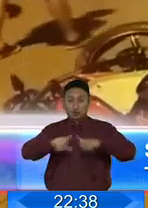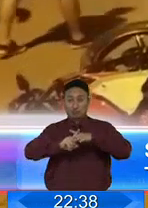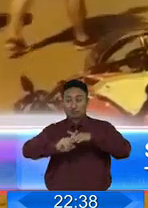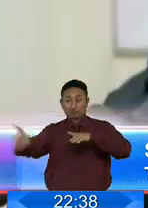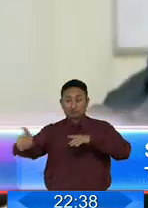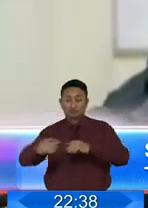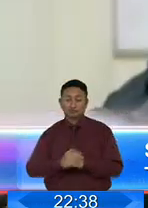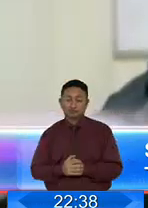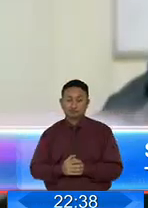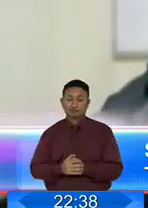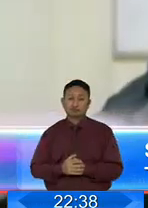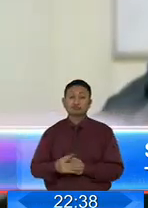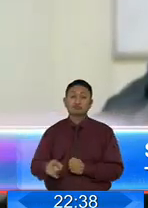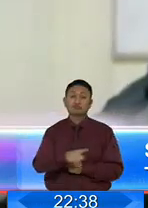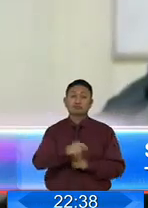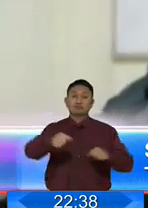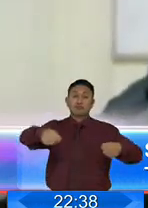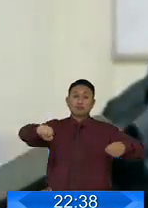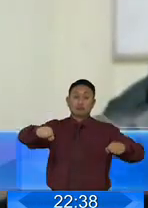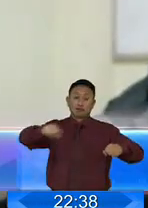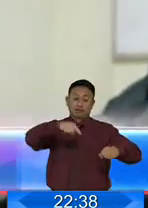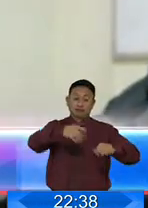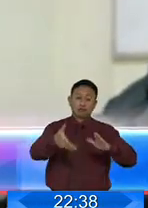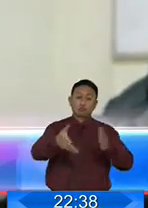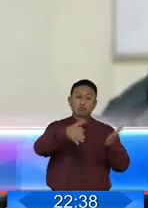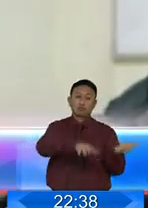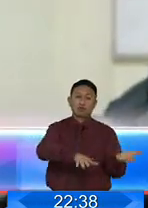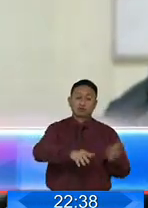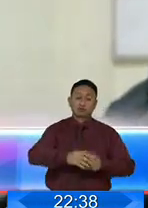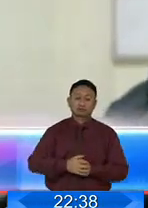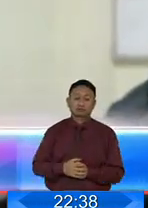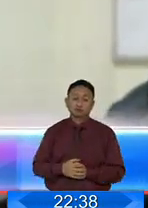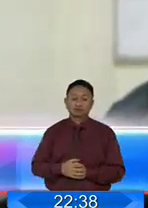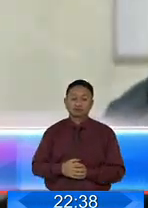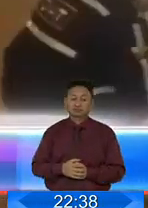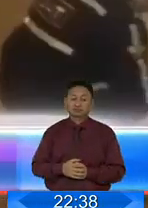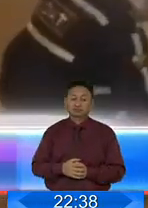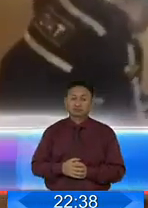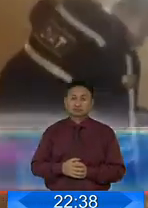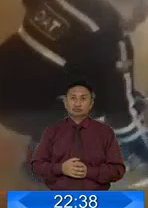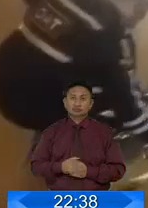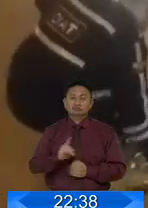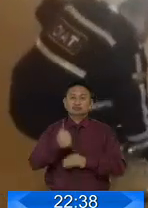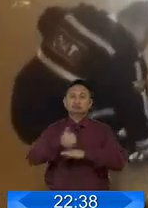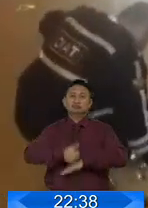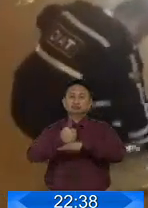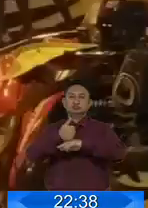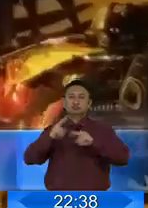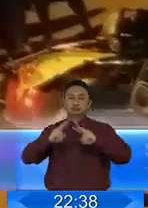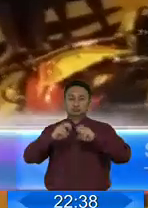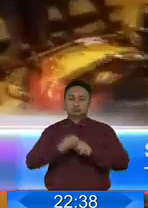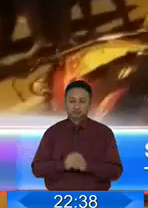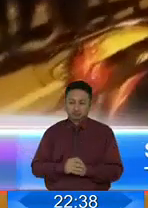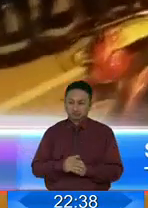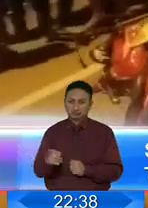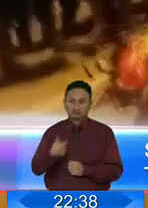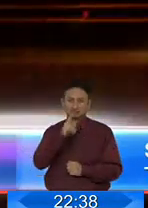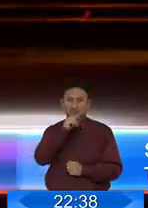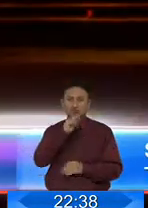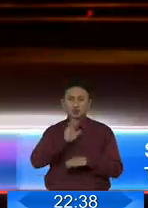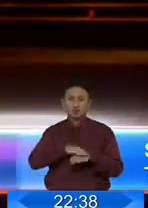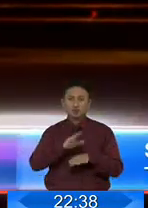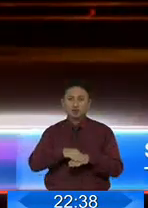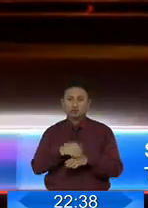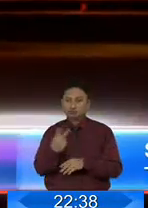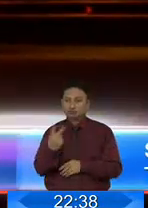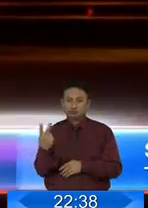accidente, en tanto que el conductor de la motocicleta falleció en el área del accidente. Las autoridades investigan cuál de los vehículos implicados